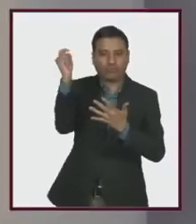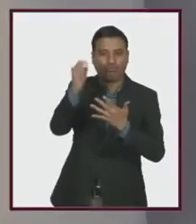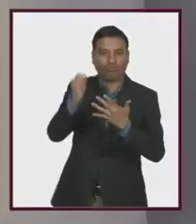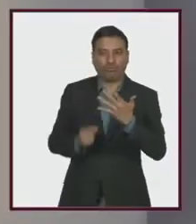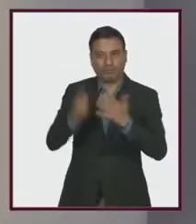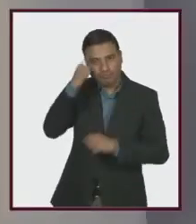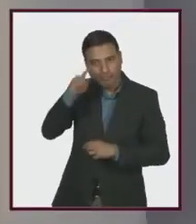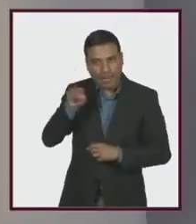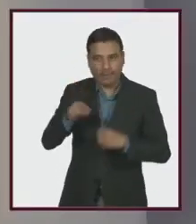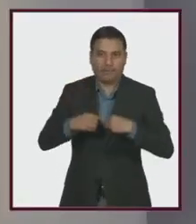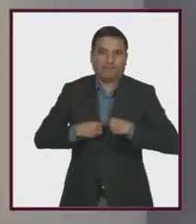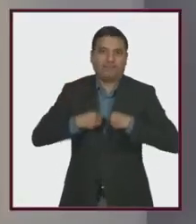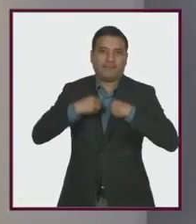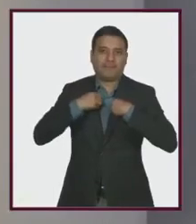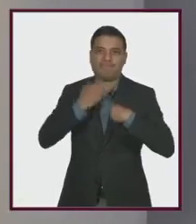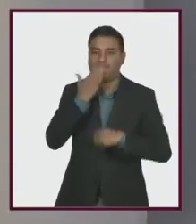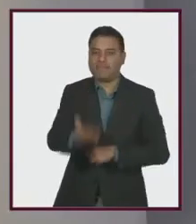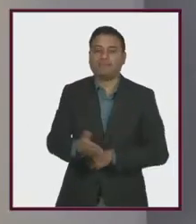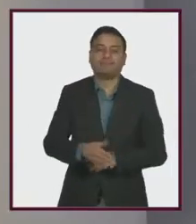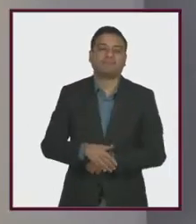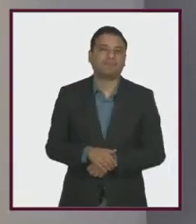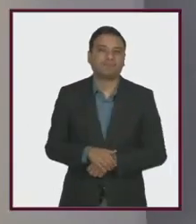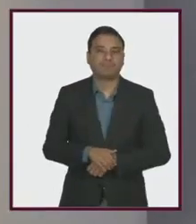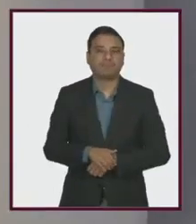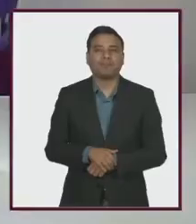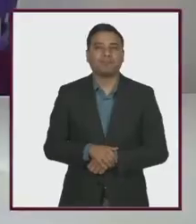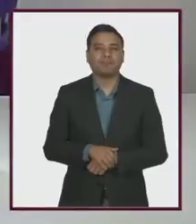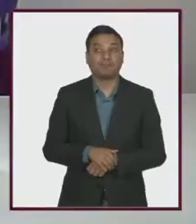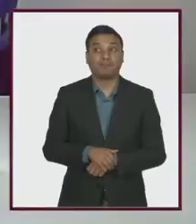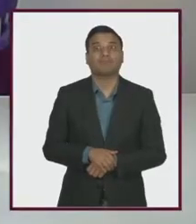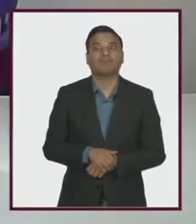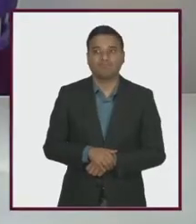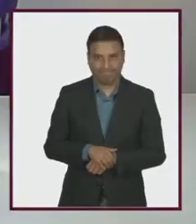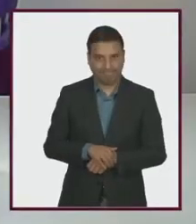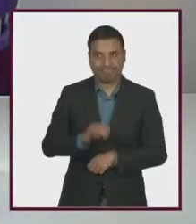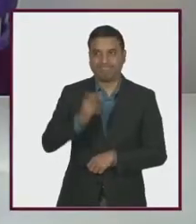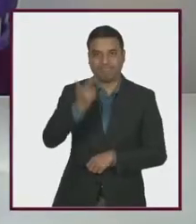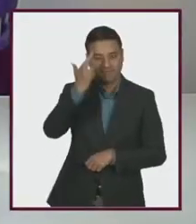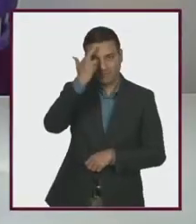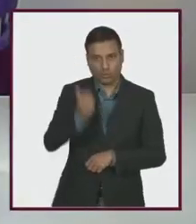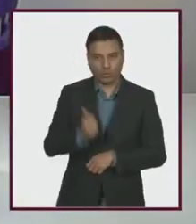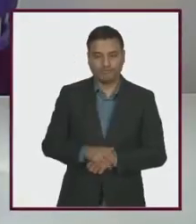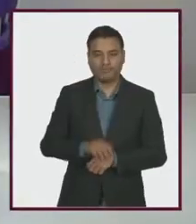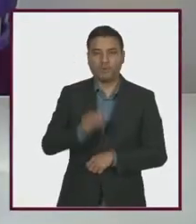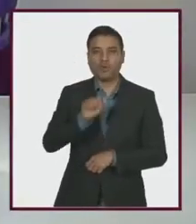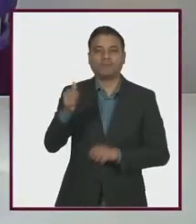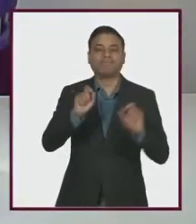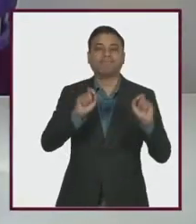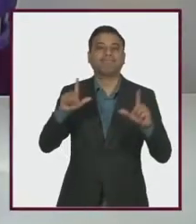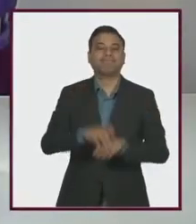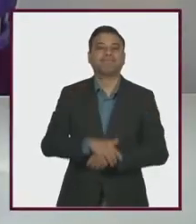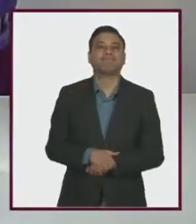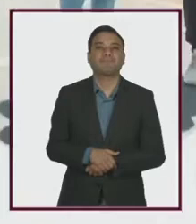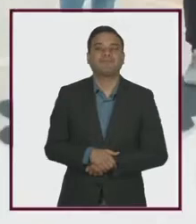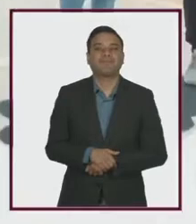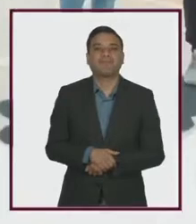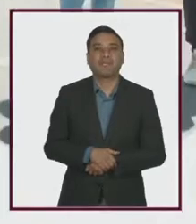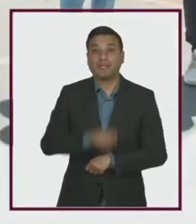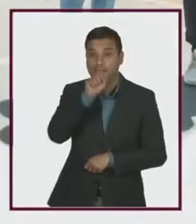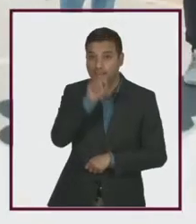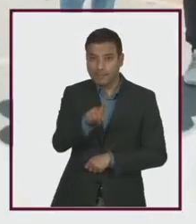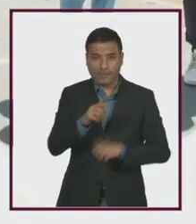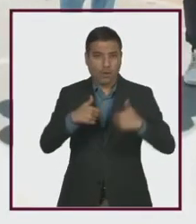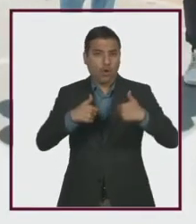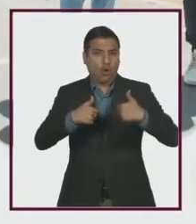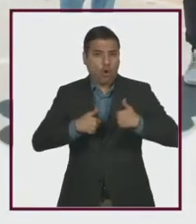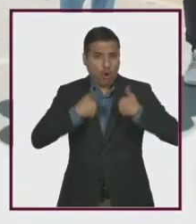para la vida escolar. Totalmente de acuerdo. La siguiente. La siguiente, por favor. Motivarlos a tener grupos de